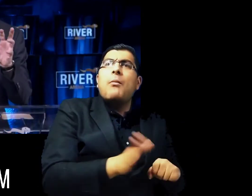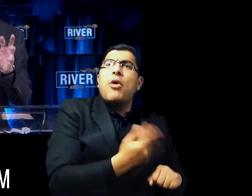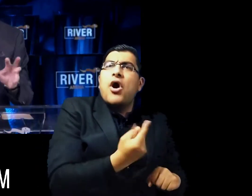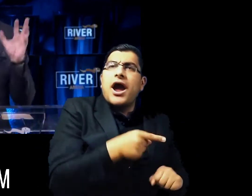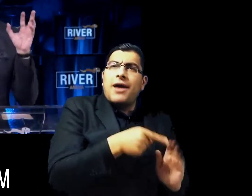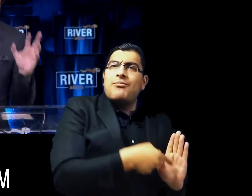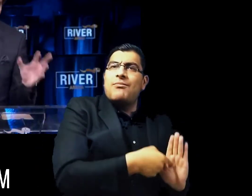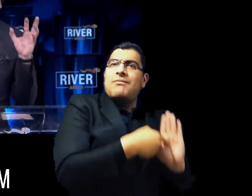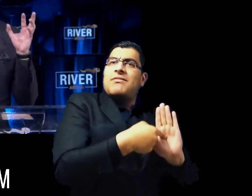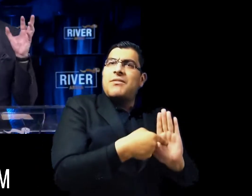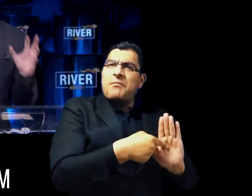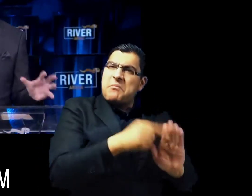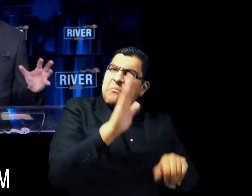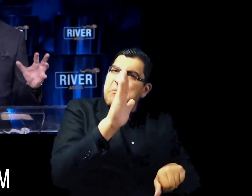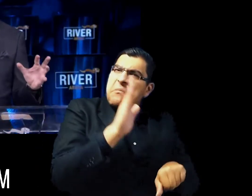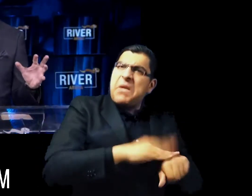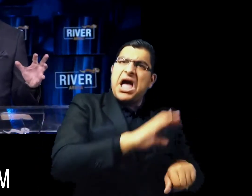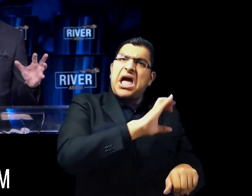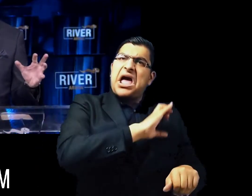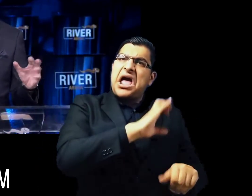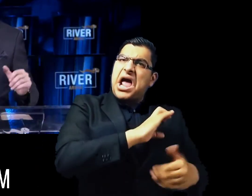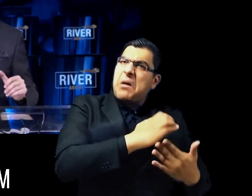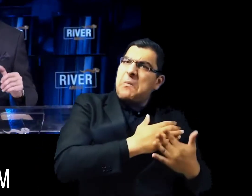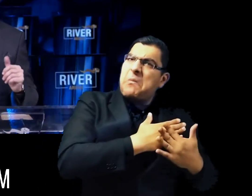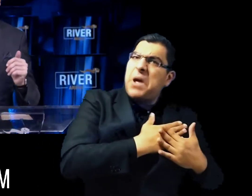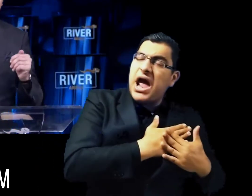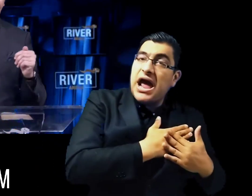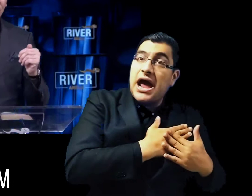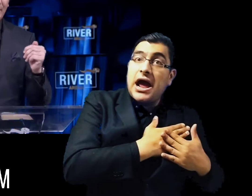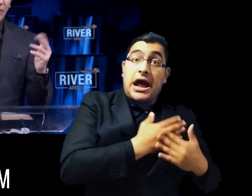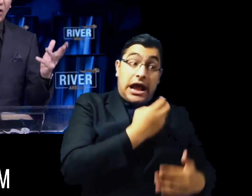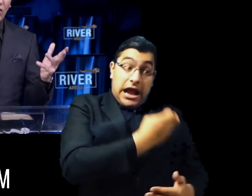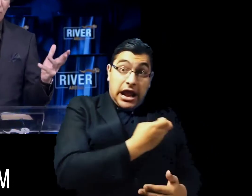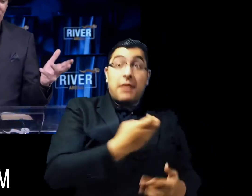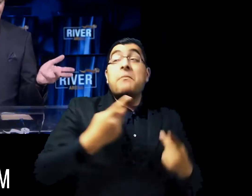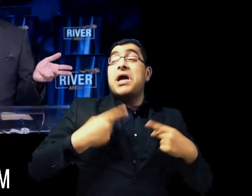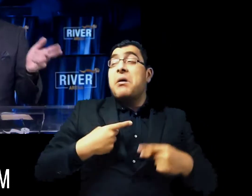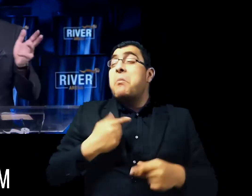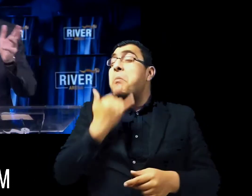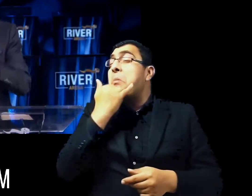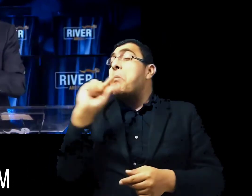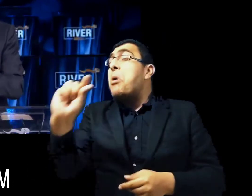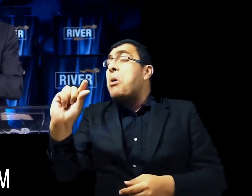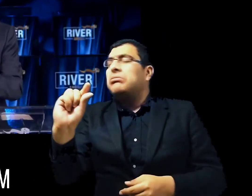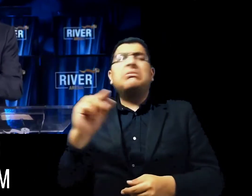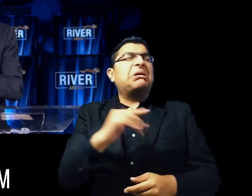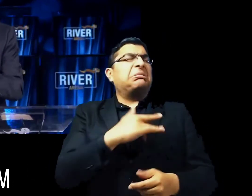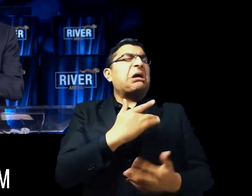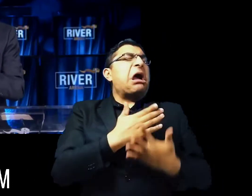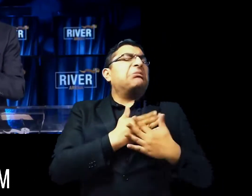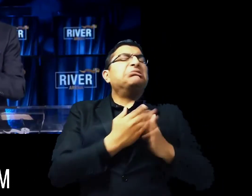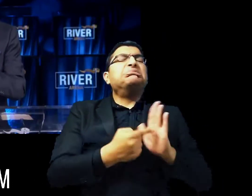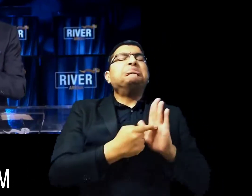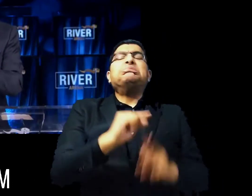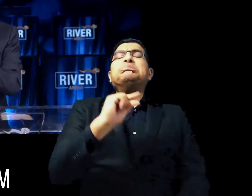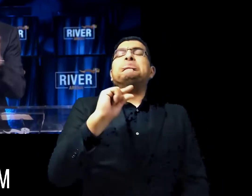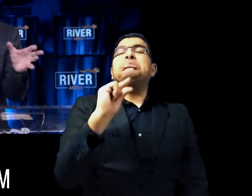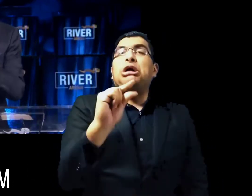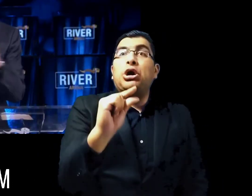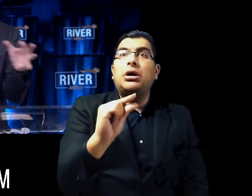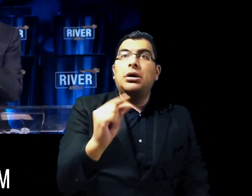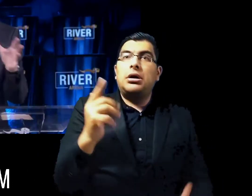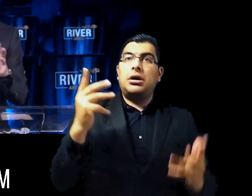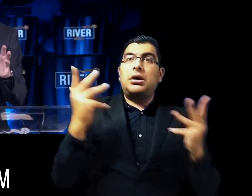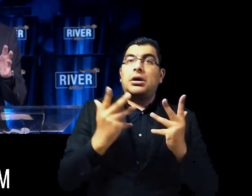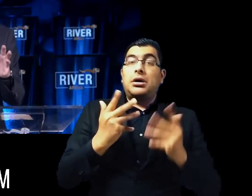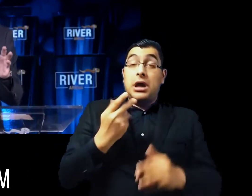ha demostrado mucho amor. Aquel que se le perdona poco, demuestra poco amor. Ella hizo todo